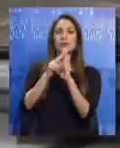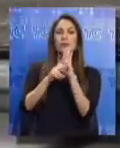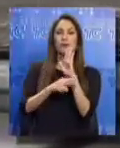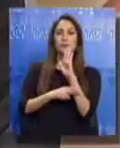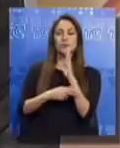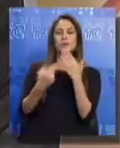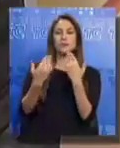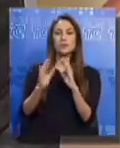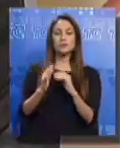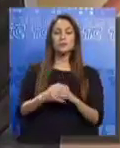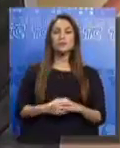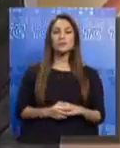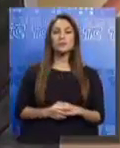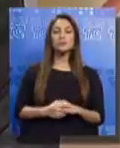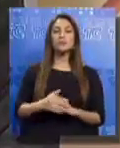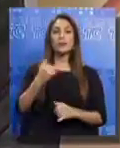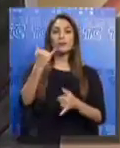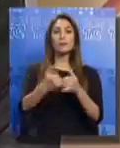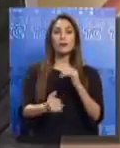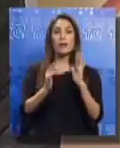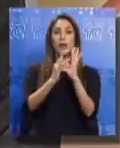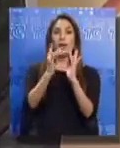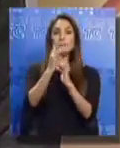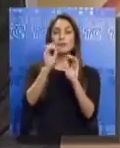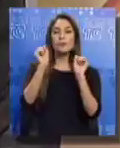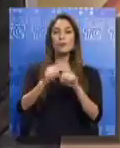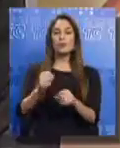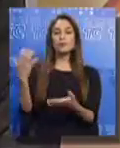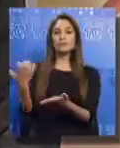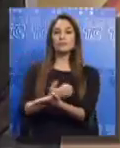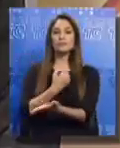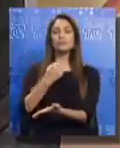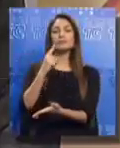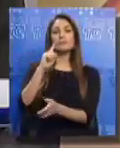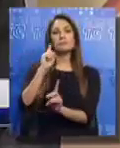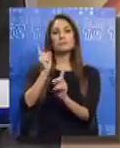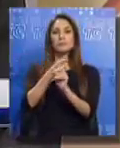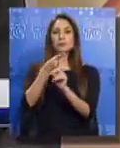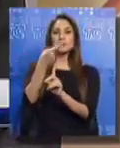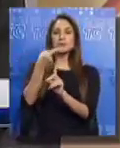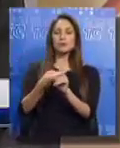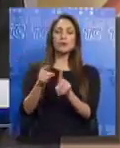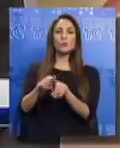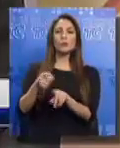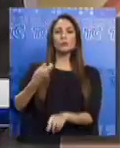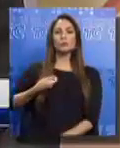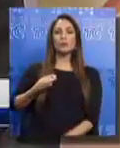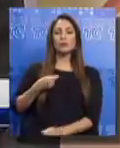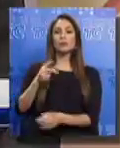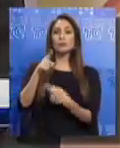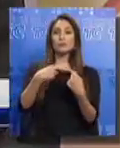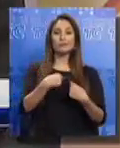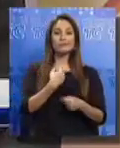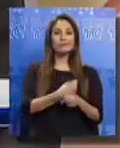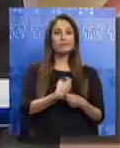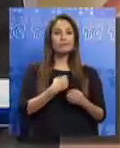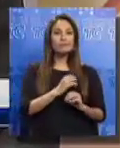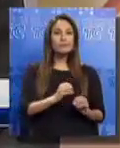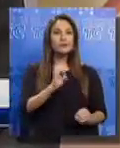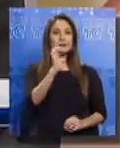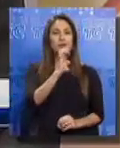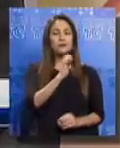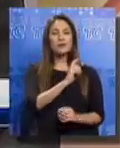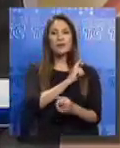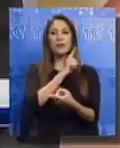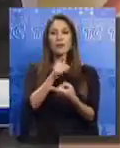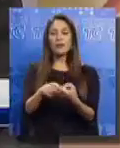desempleo. Y así a finales de abril puedan cobrar ya el seguro de desempleo los ecuatorianos que han perdido su empleo desde enero de